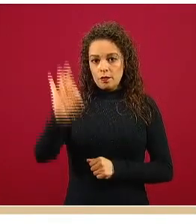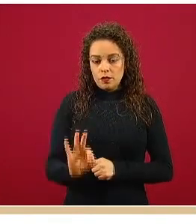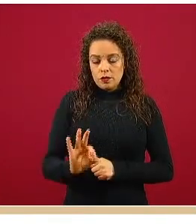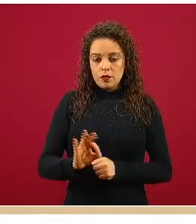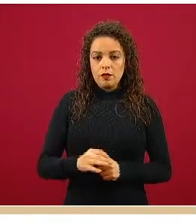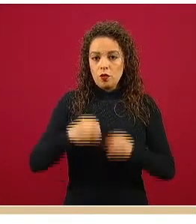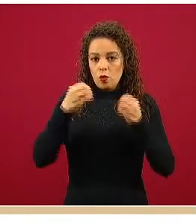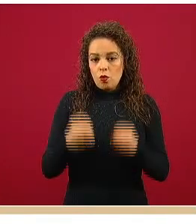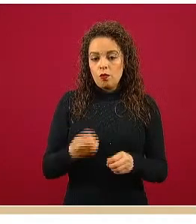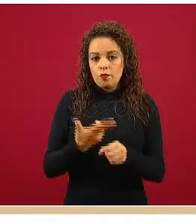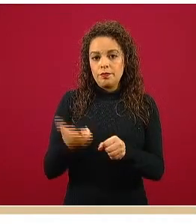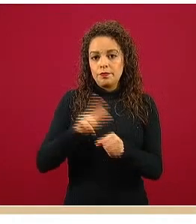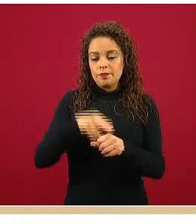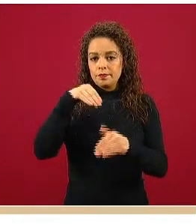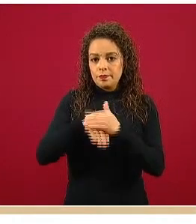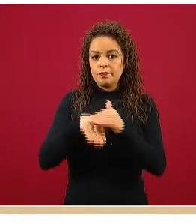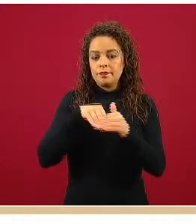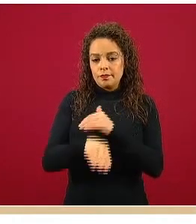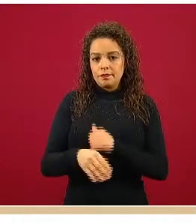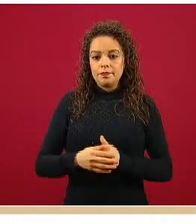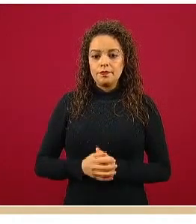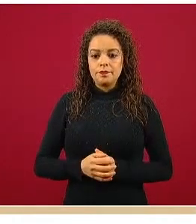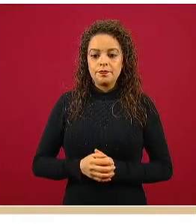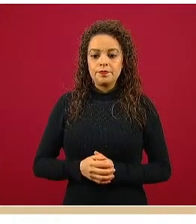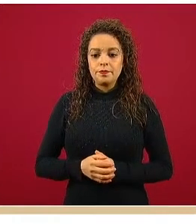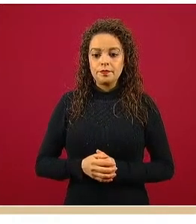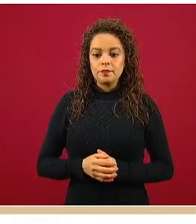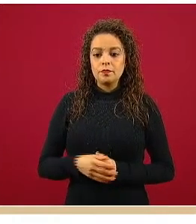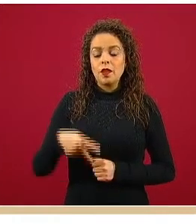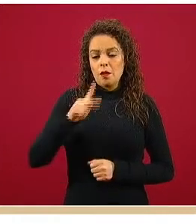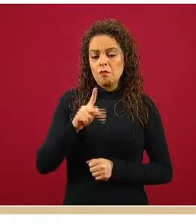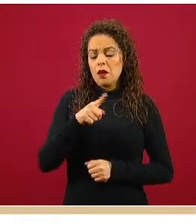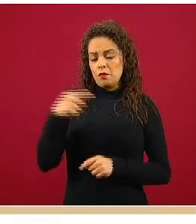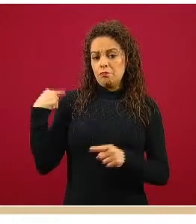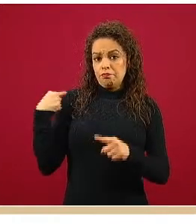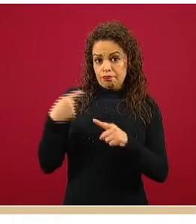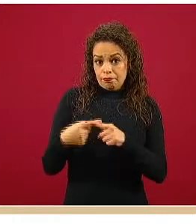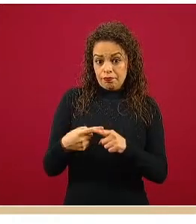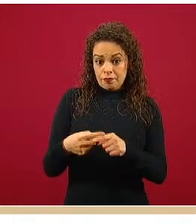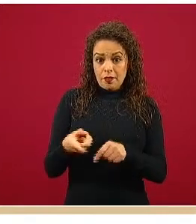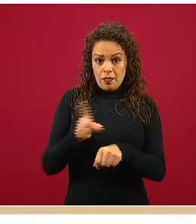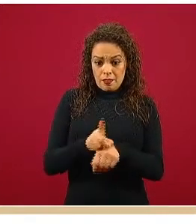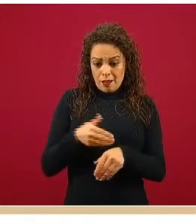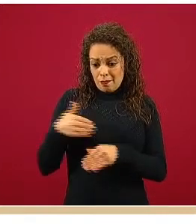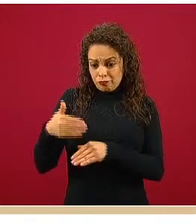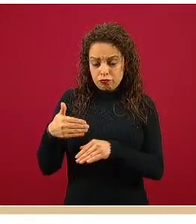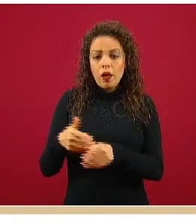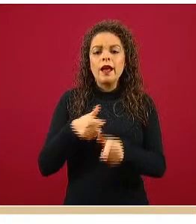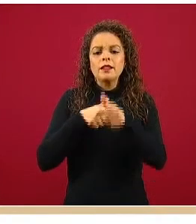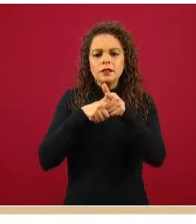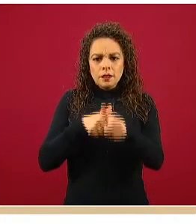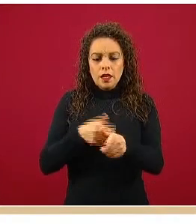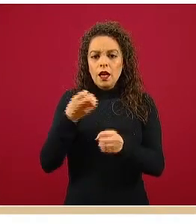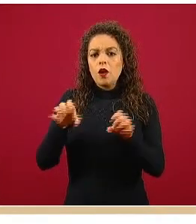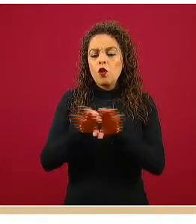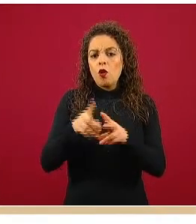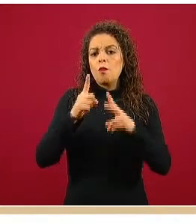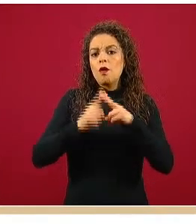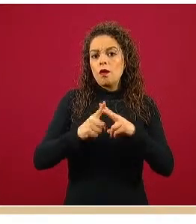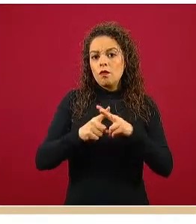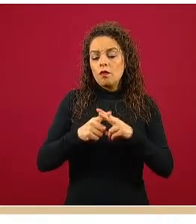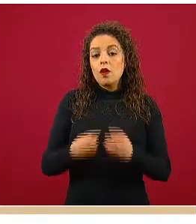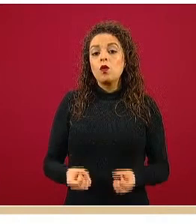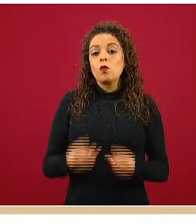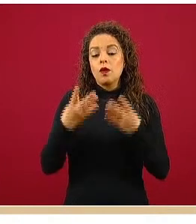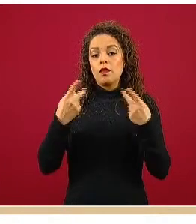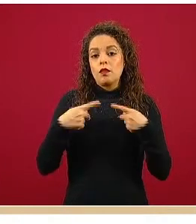y son proporciones que de alguna manera sí se han mantenido en los últimos días, recordando que estas proporciones se dan en función de cuántos